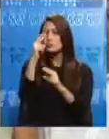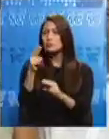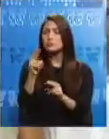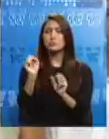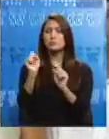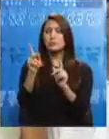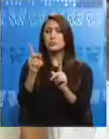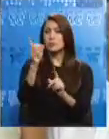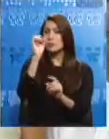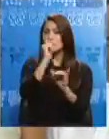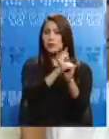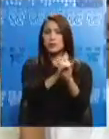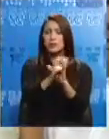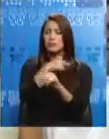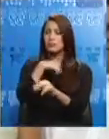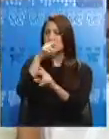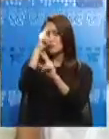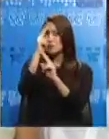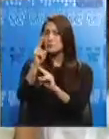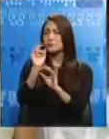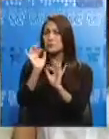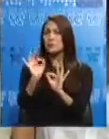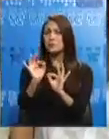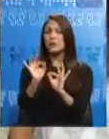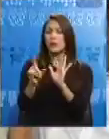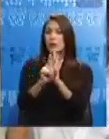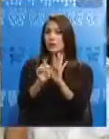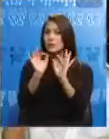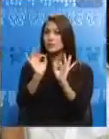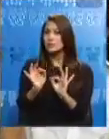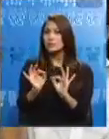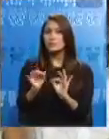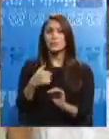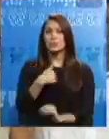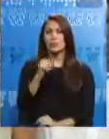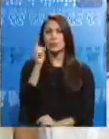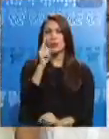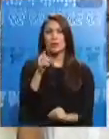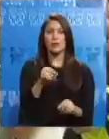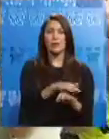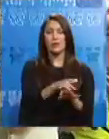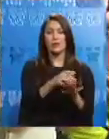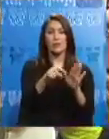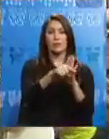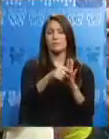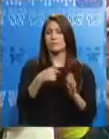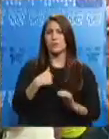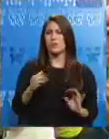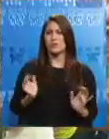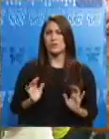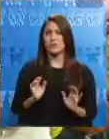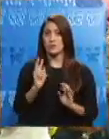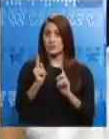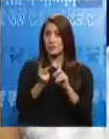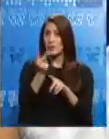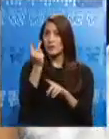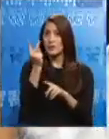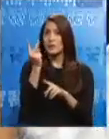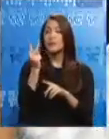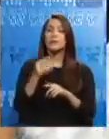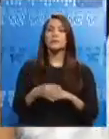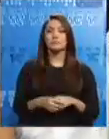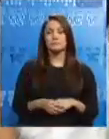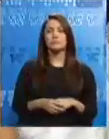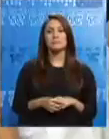de las instituciones, respetuosos de la legalidad. No estamos armando el relajo. Si es que hubiera segunda vuelta,